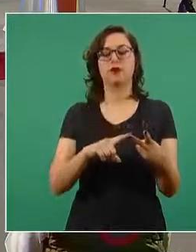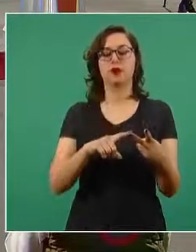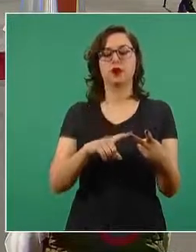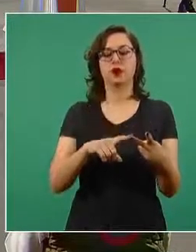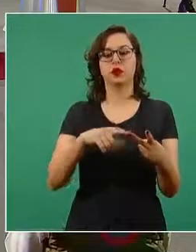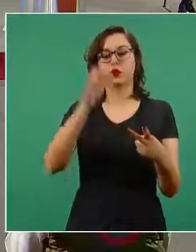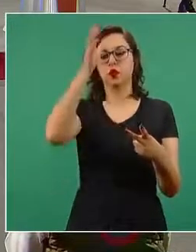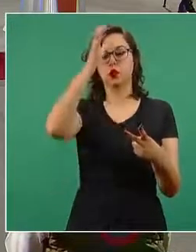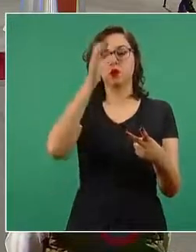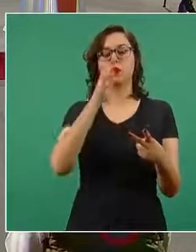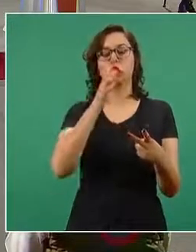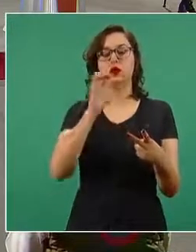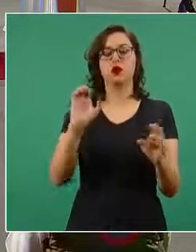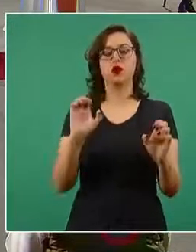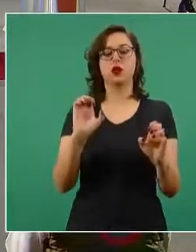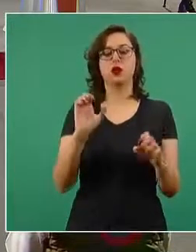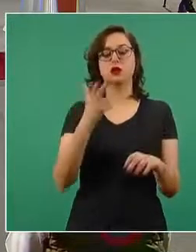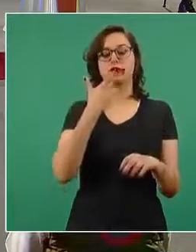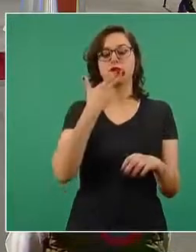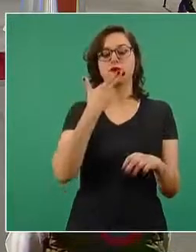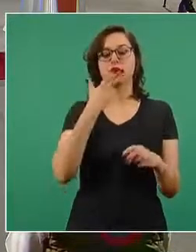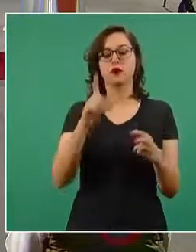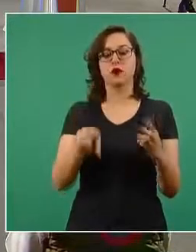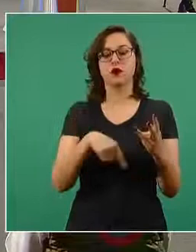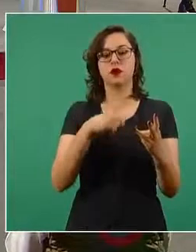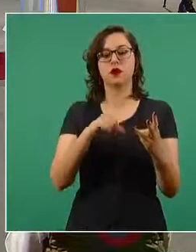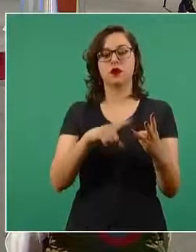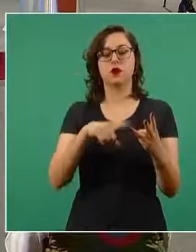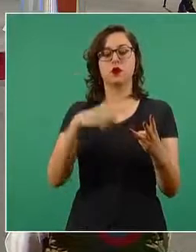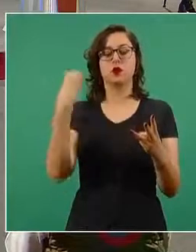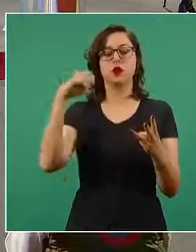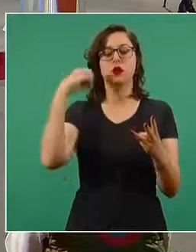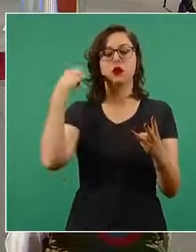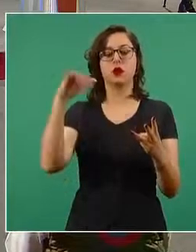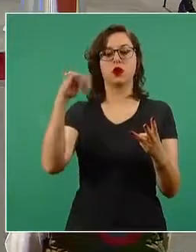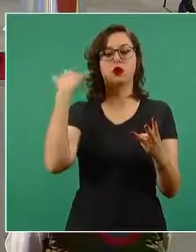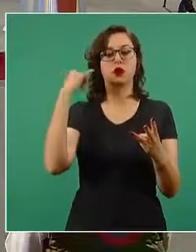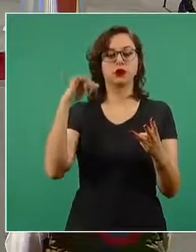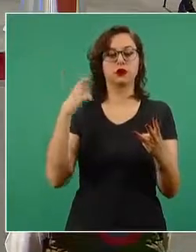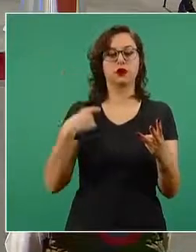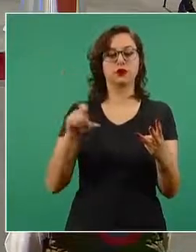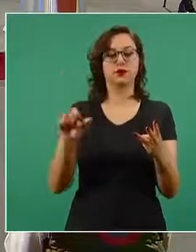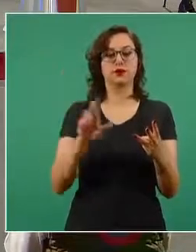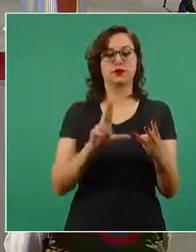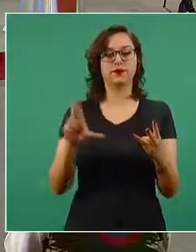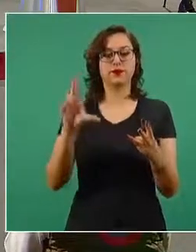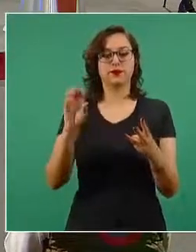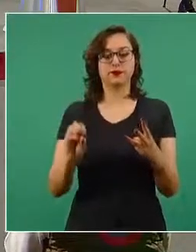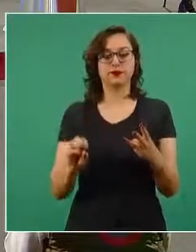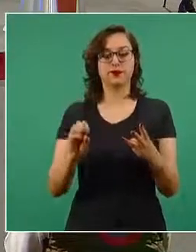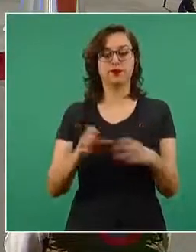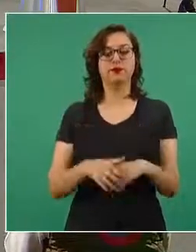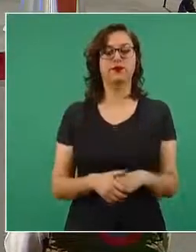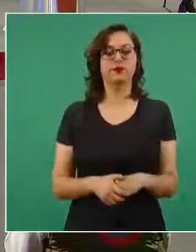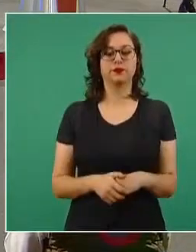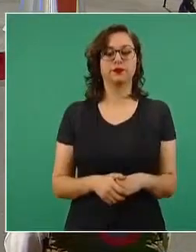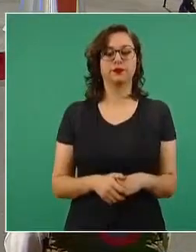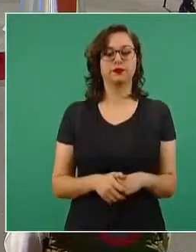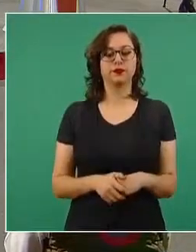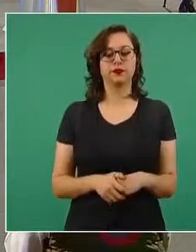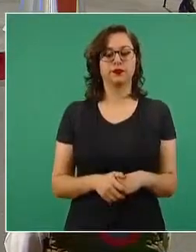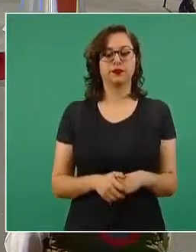Coahuila y Chihuahua, la Ruta 3, Oaxaca, Yucatán y Quintana Roo. Todas las rutas